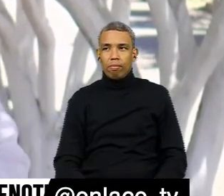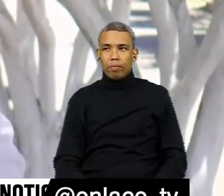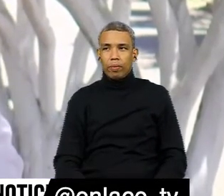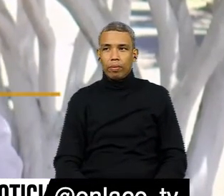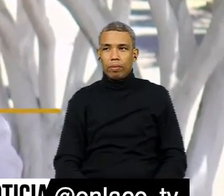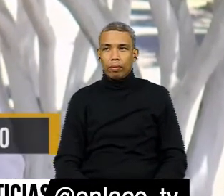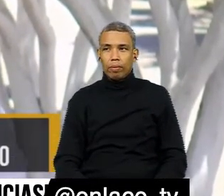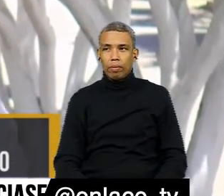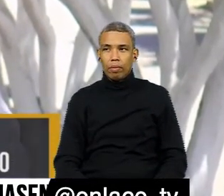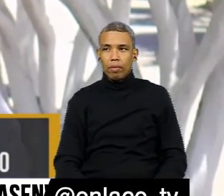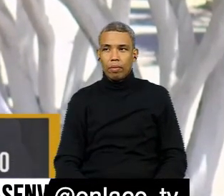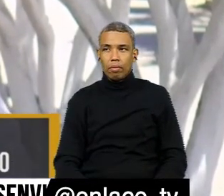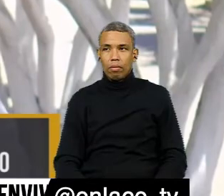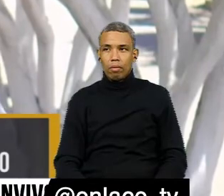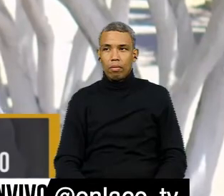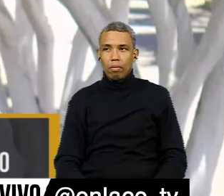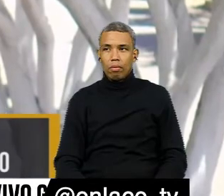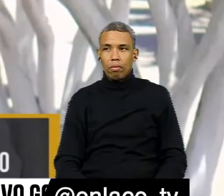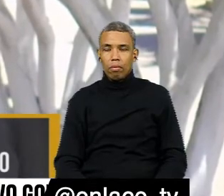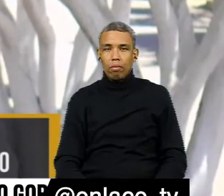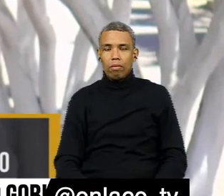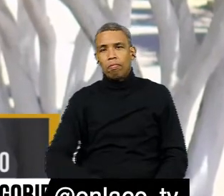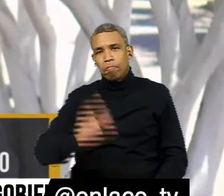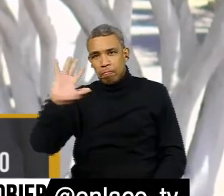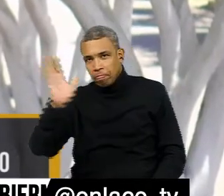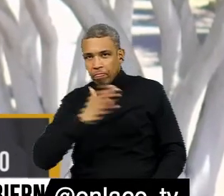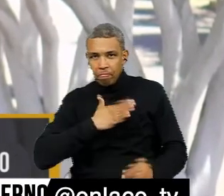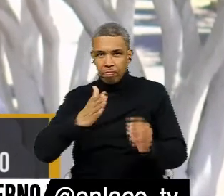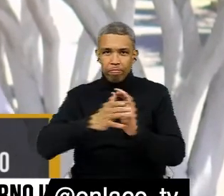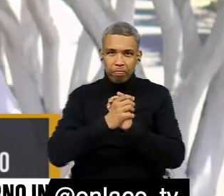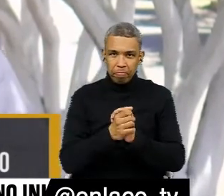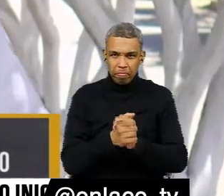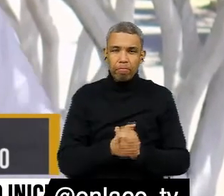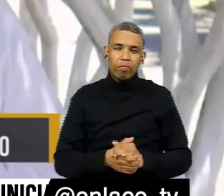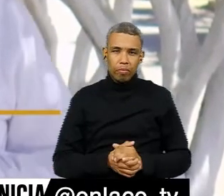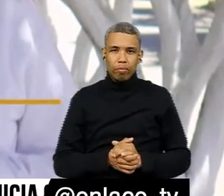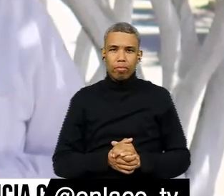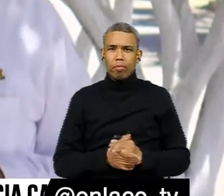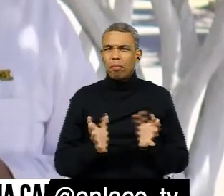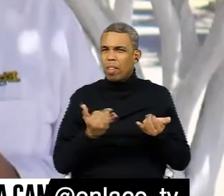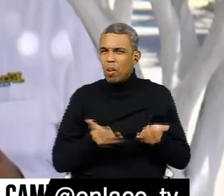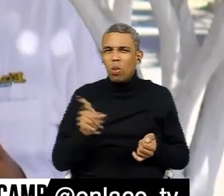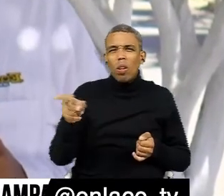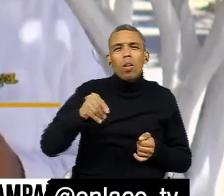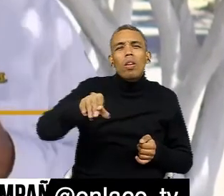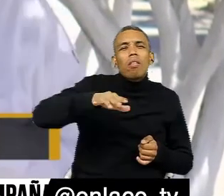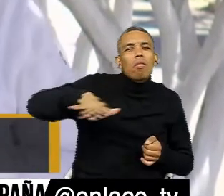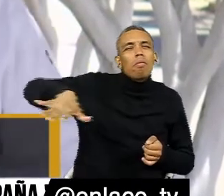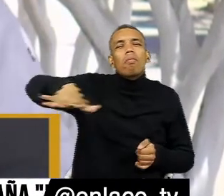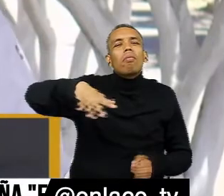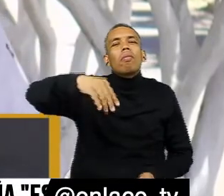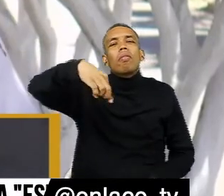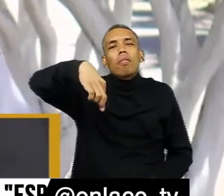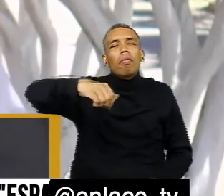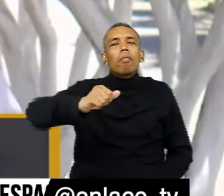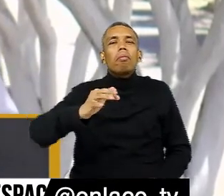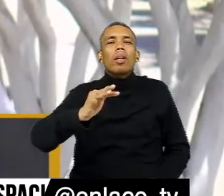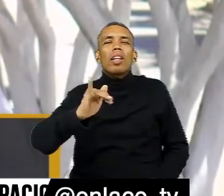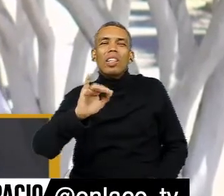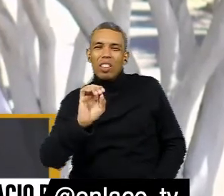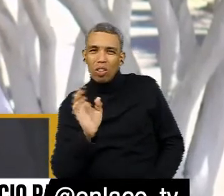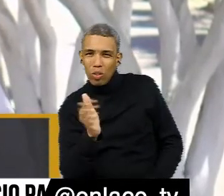Saludos compañeros y amable teleaudiencia de Enlace Noticias. Polémica por toda esta situación de Patio Bonito, nuevamente temas de